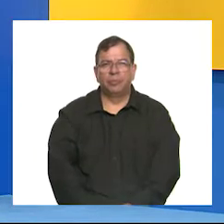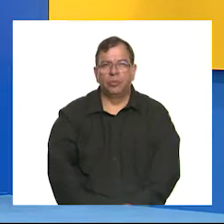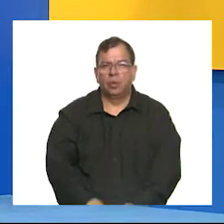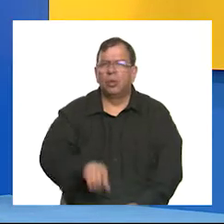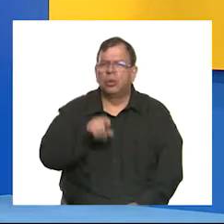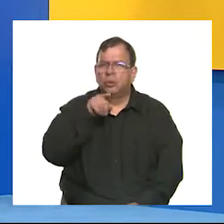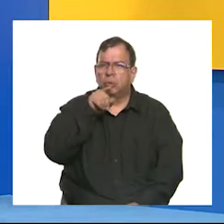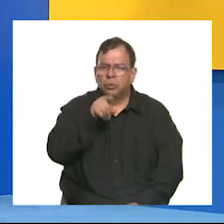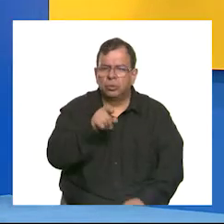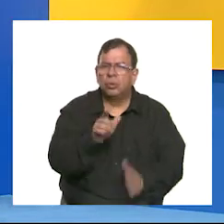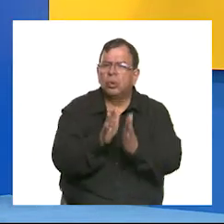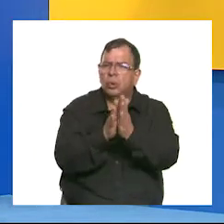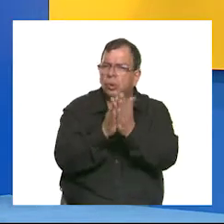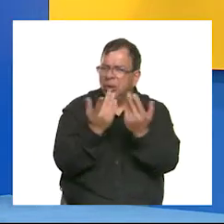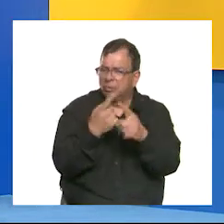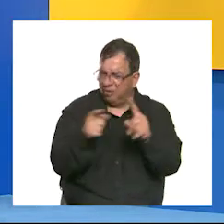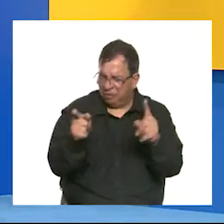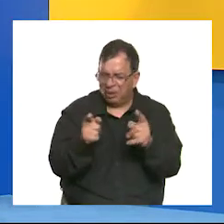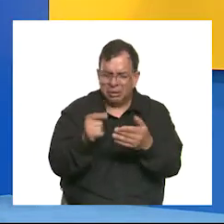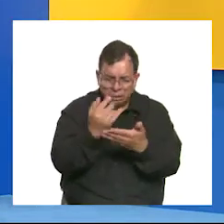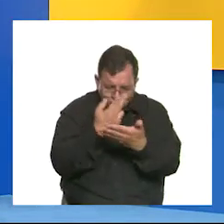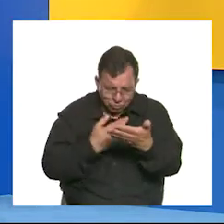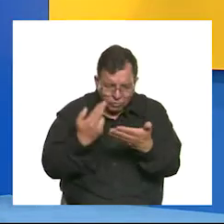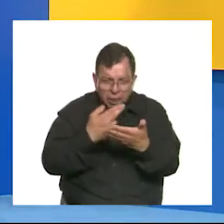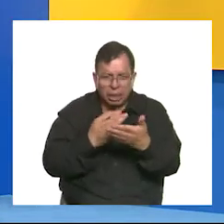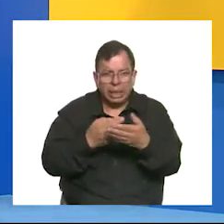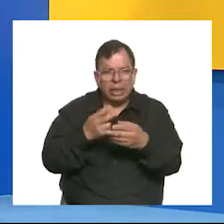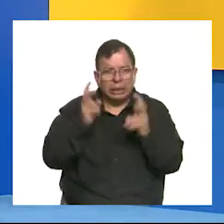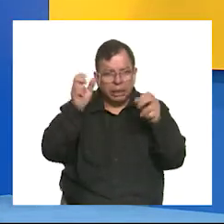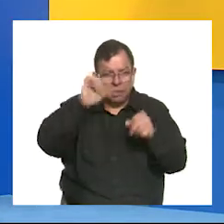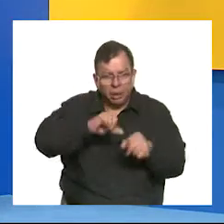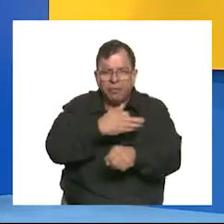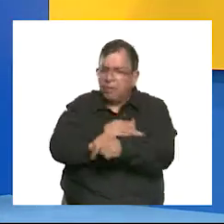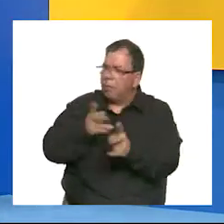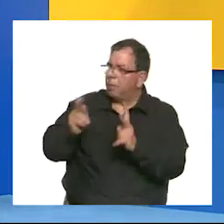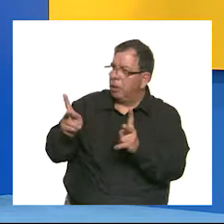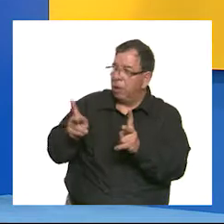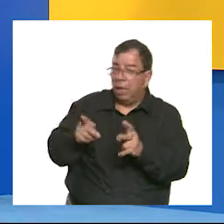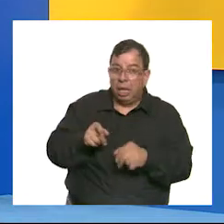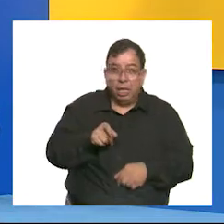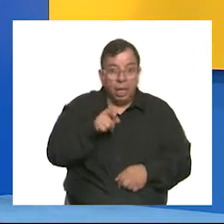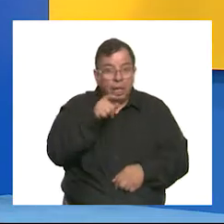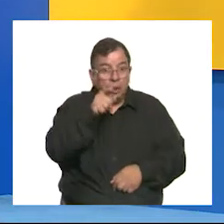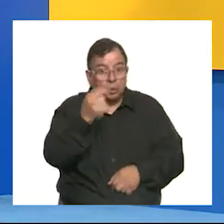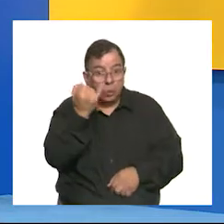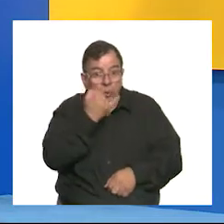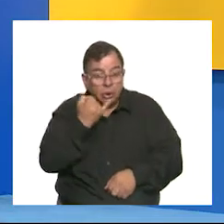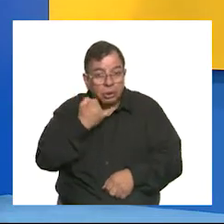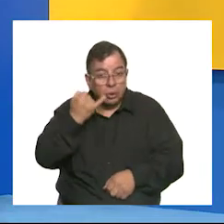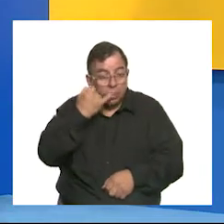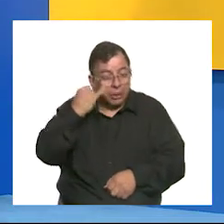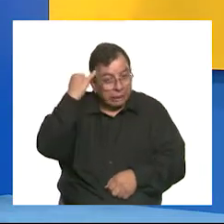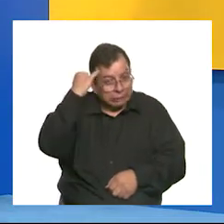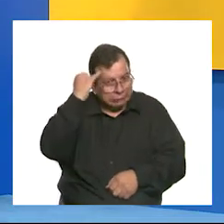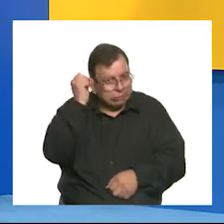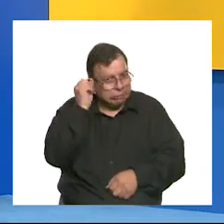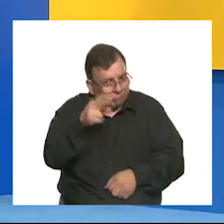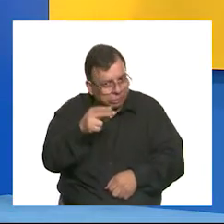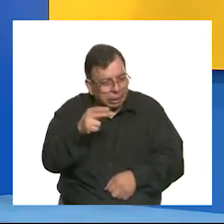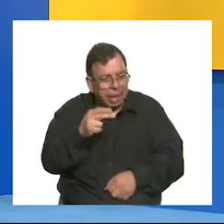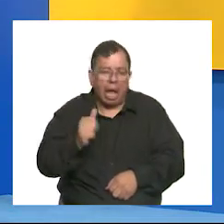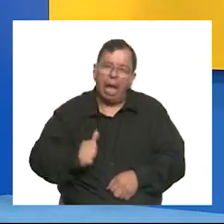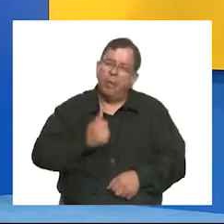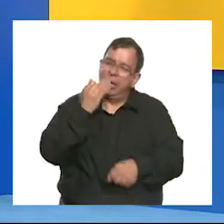te es posible, consulta otros libros y comenta el tema de hoy con tu familia. Si tienes la fortuna de hablar una lengua indígena, aprovecha también este momento